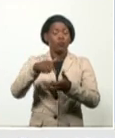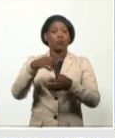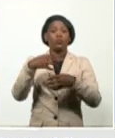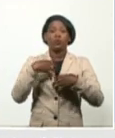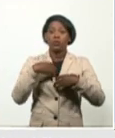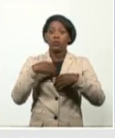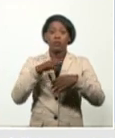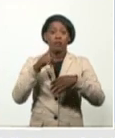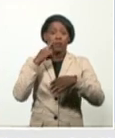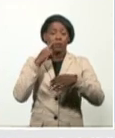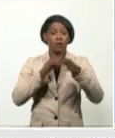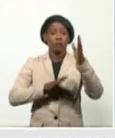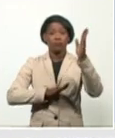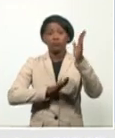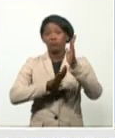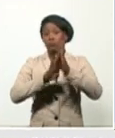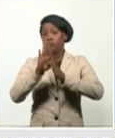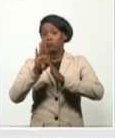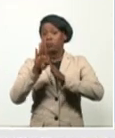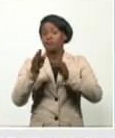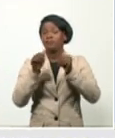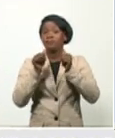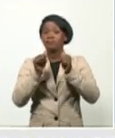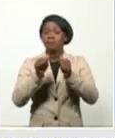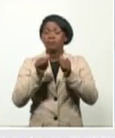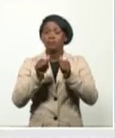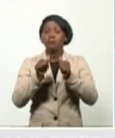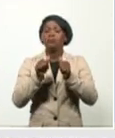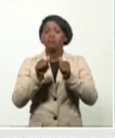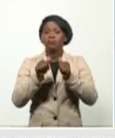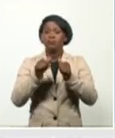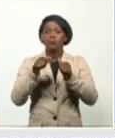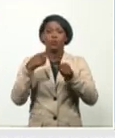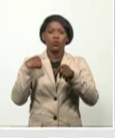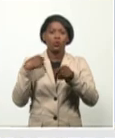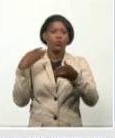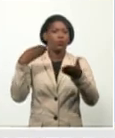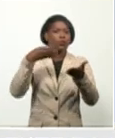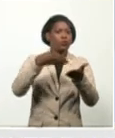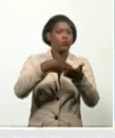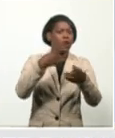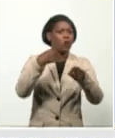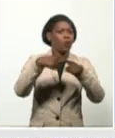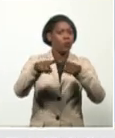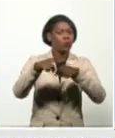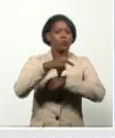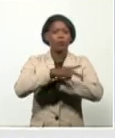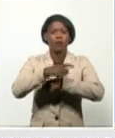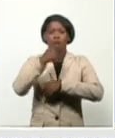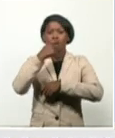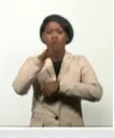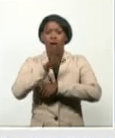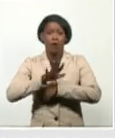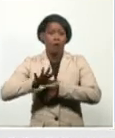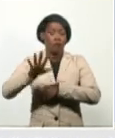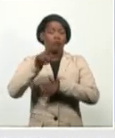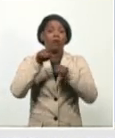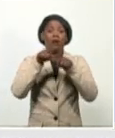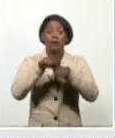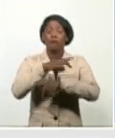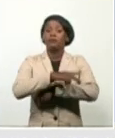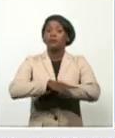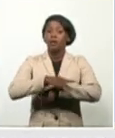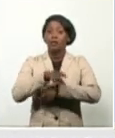desarrollo. En ocasiones que uno ha estado en el exterior, yo estuve en misión en Angola, tú ves que existen las